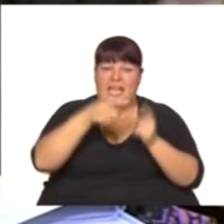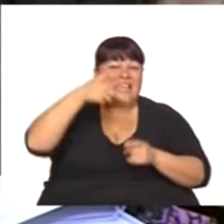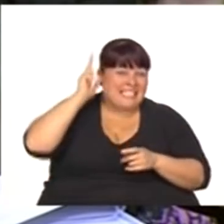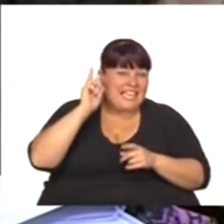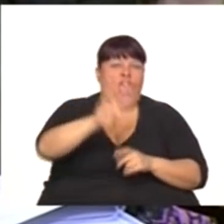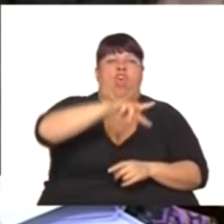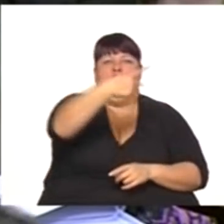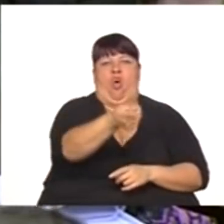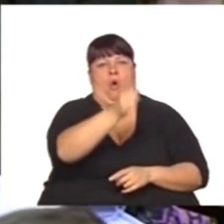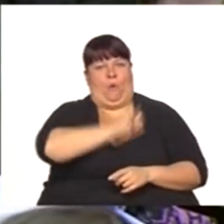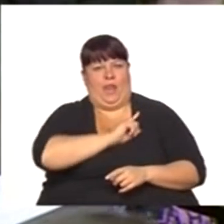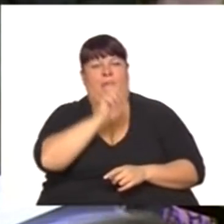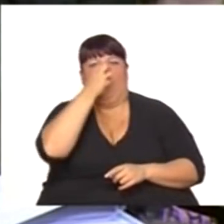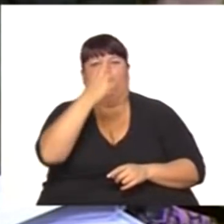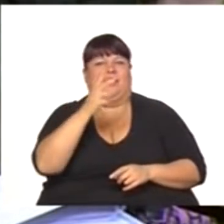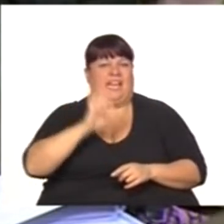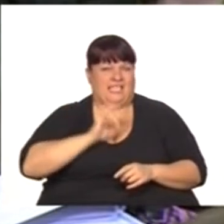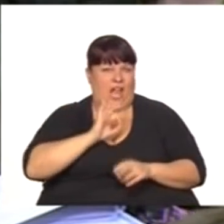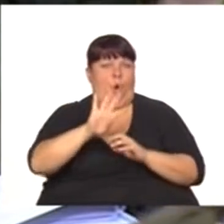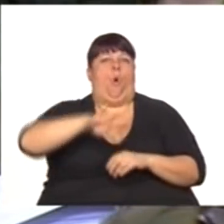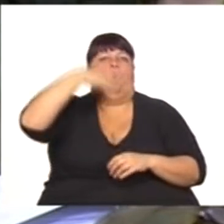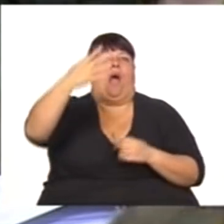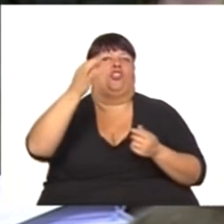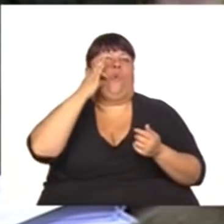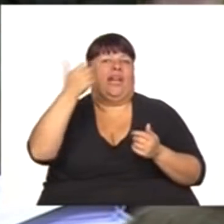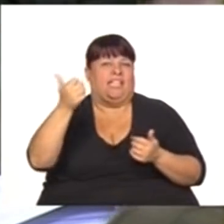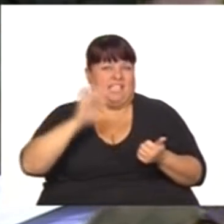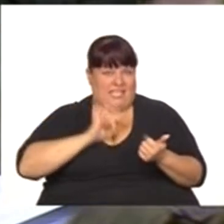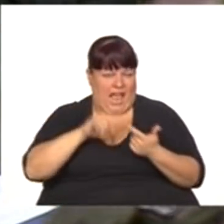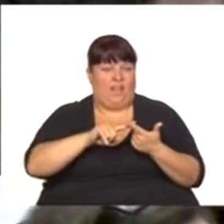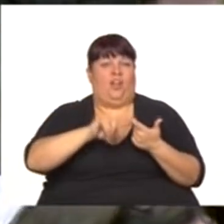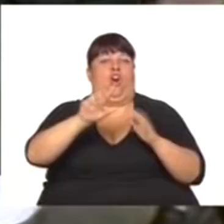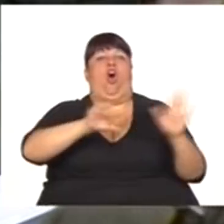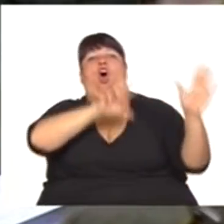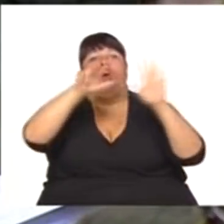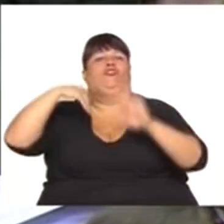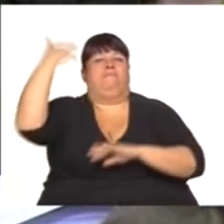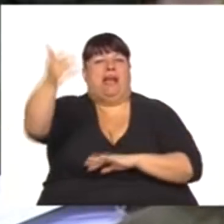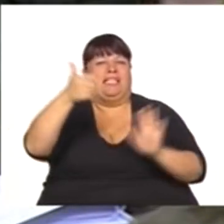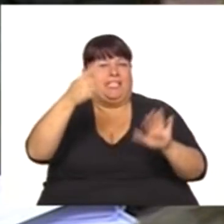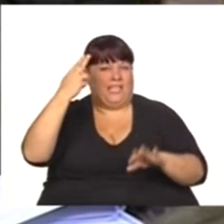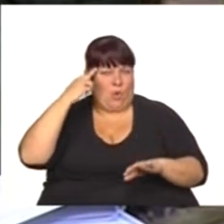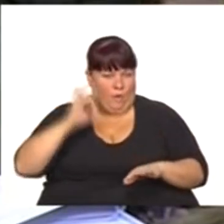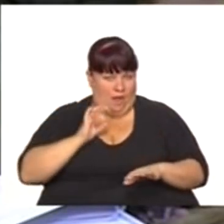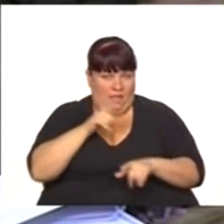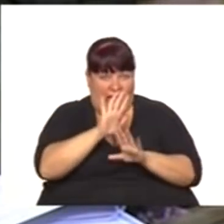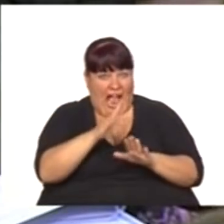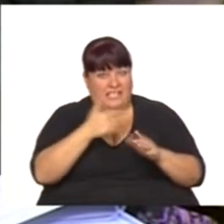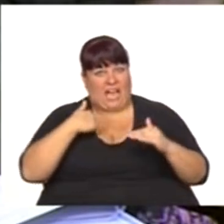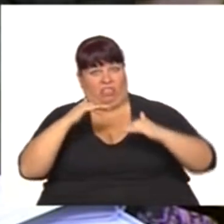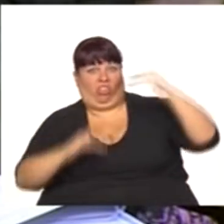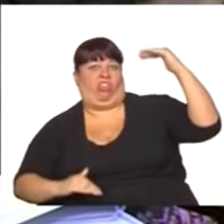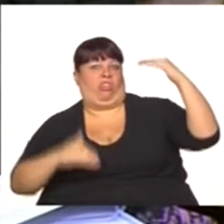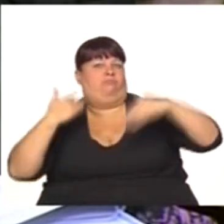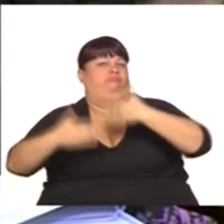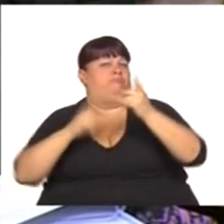lo duplicó a los 23, lo cuadruplicó a los 46, lo octuplicó a los 69. Eso es lo que le viene pasando a